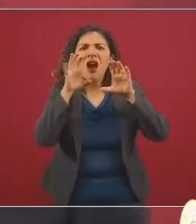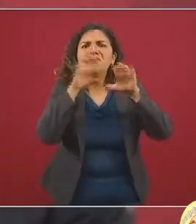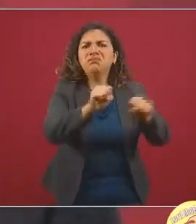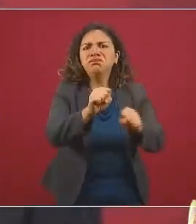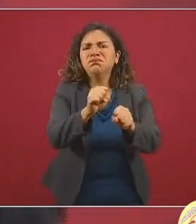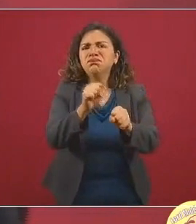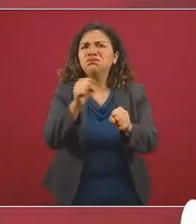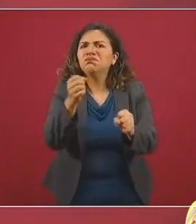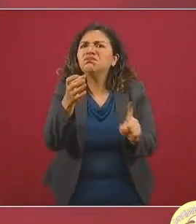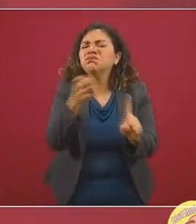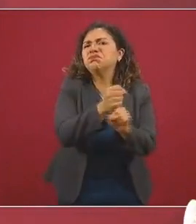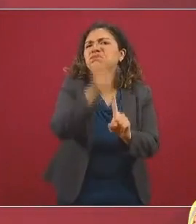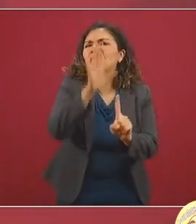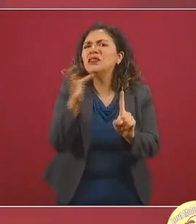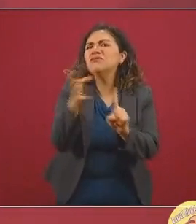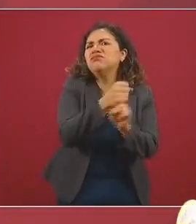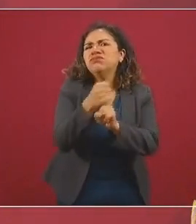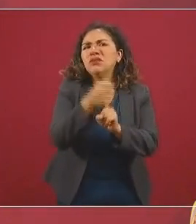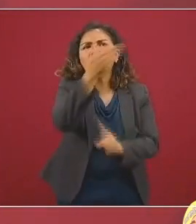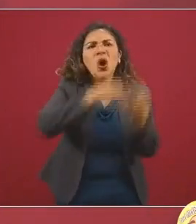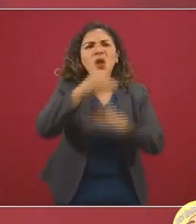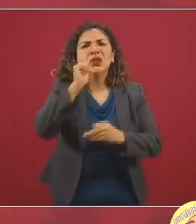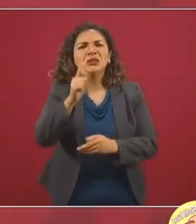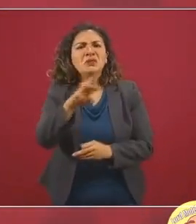empresas, se había privatizado todo,